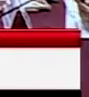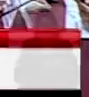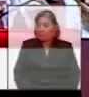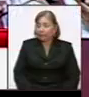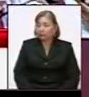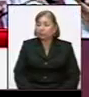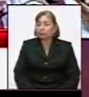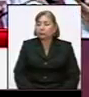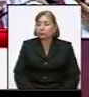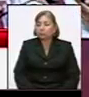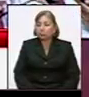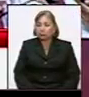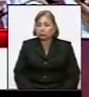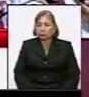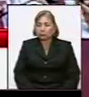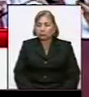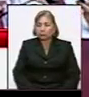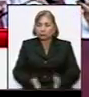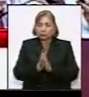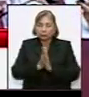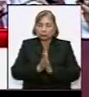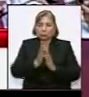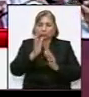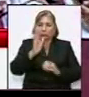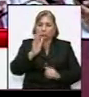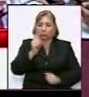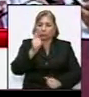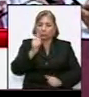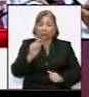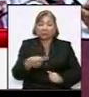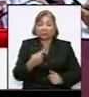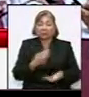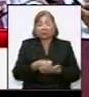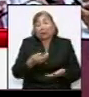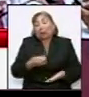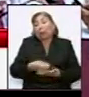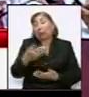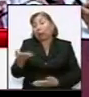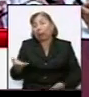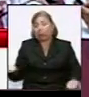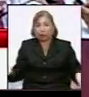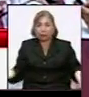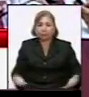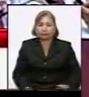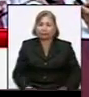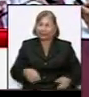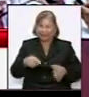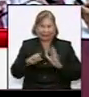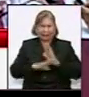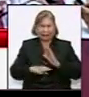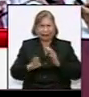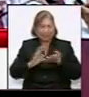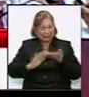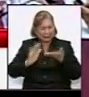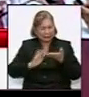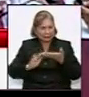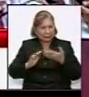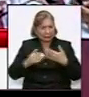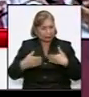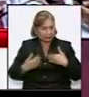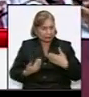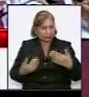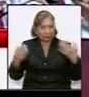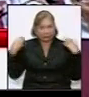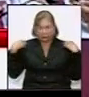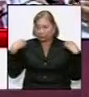abogado solicitó si pueden poner cualquier situación y vale no intervienen entonces y bajo se parte esto puede bastar buscar todas las oficinas y